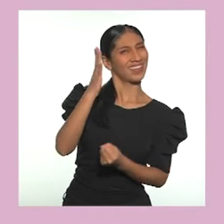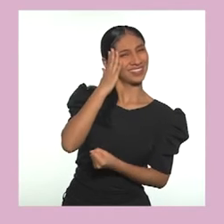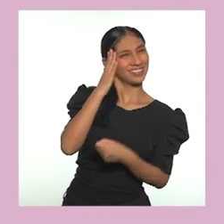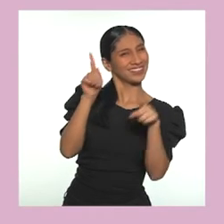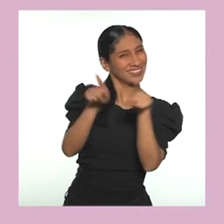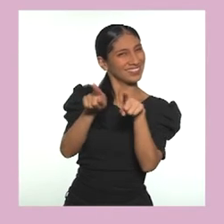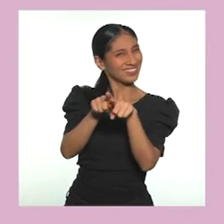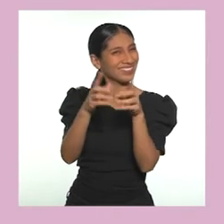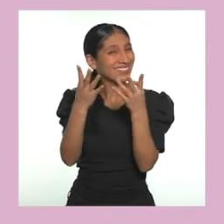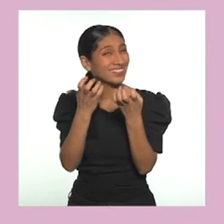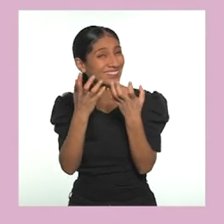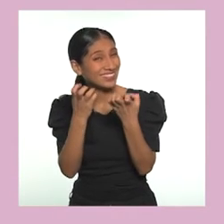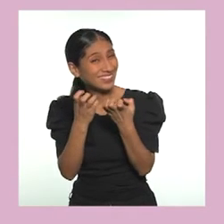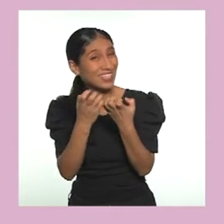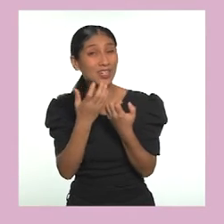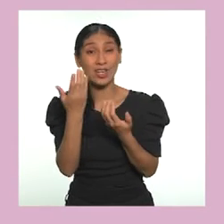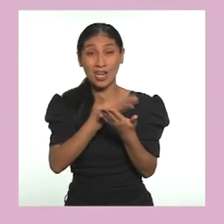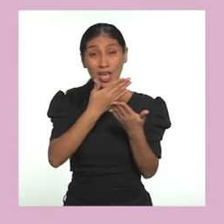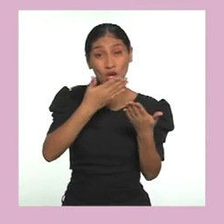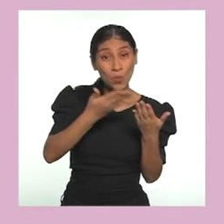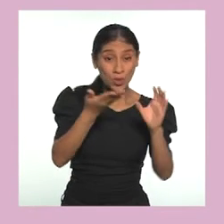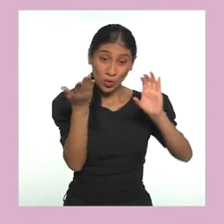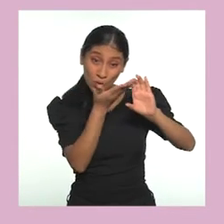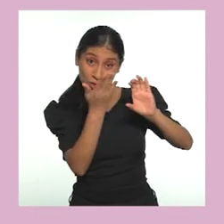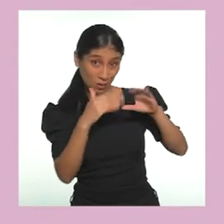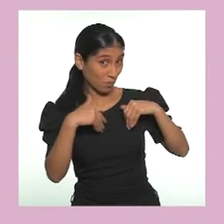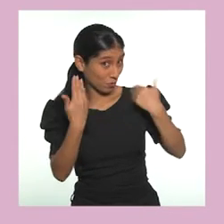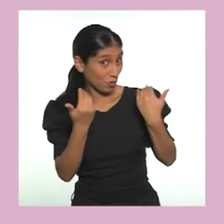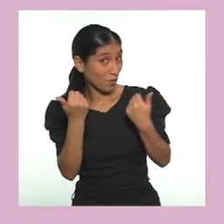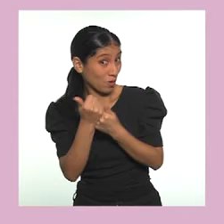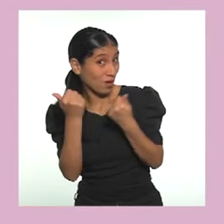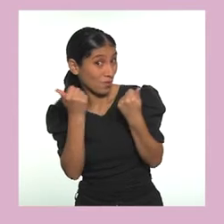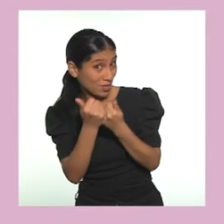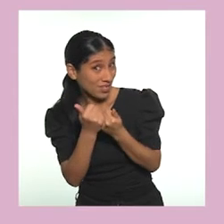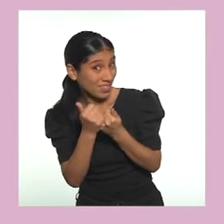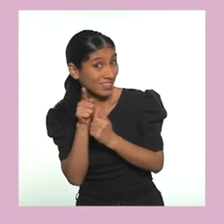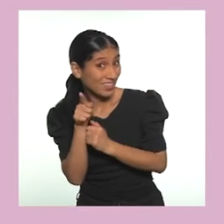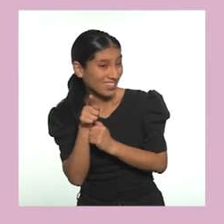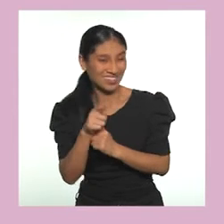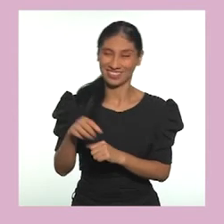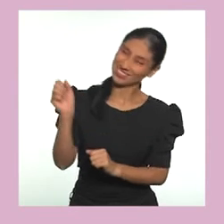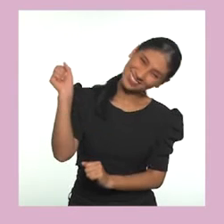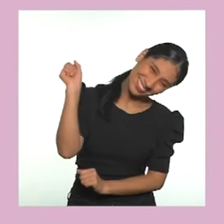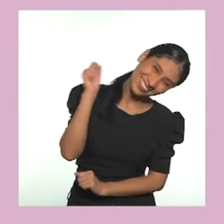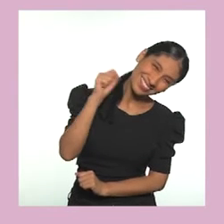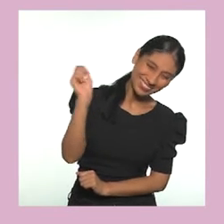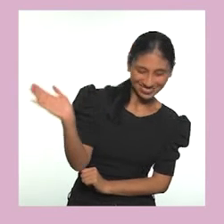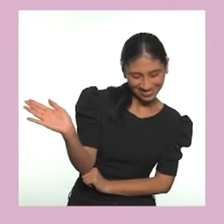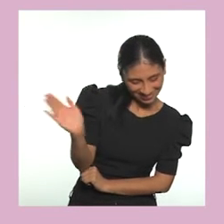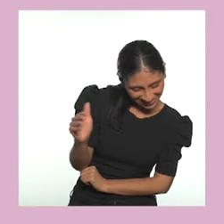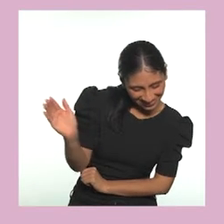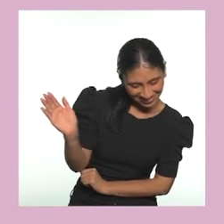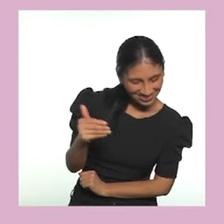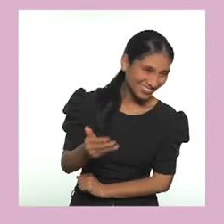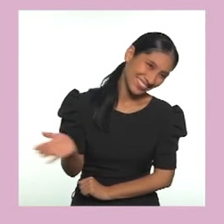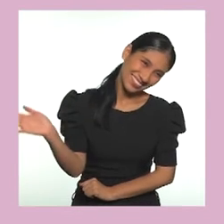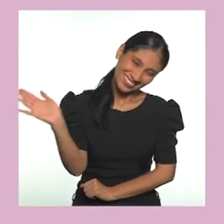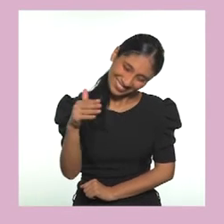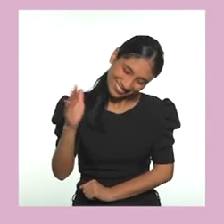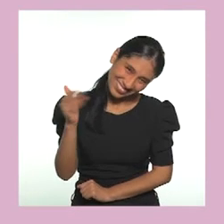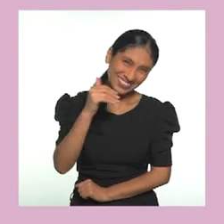Ya, yo también quiero conservar así los alimentos. ¿Te puedo ayudar con tus hierbitas? Claro,